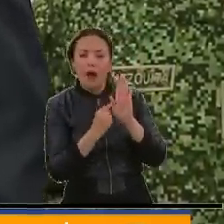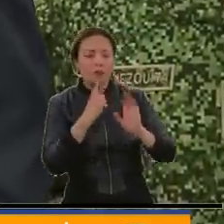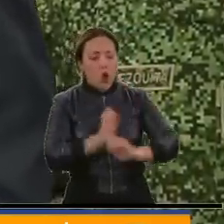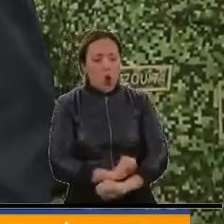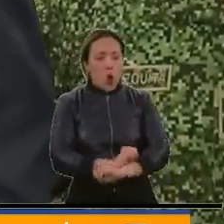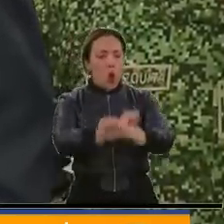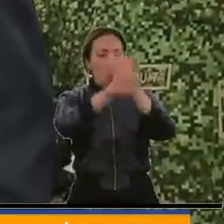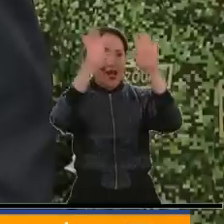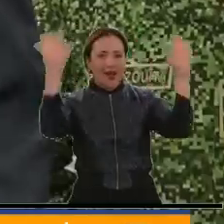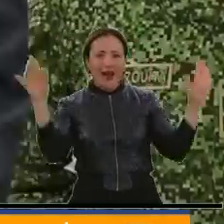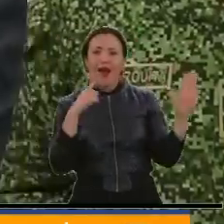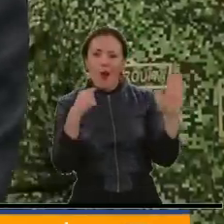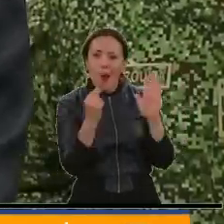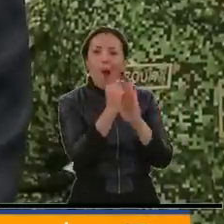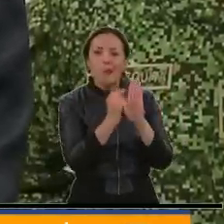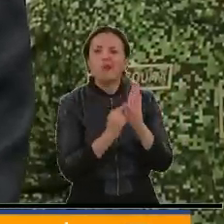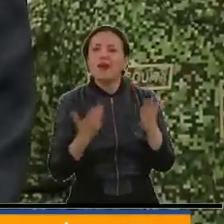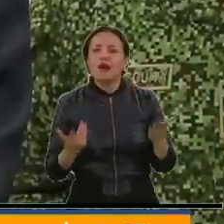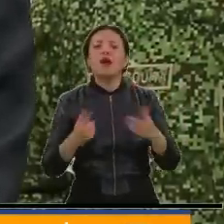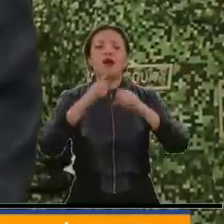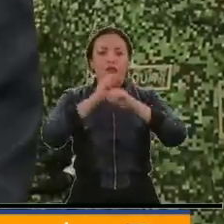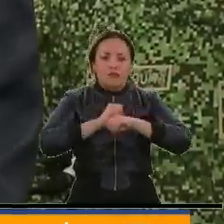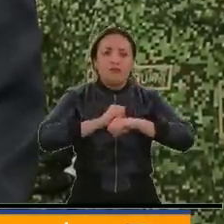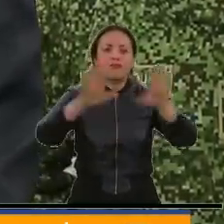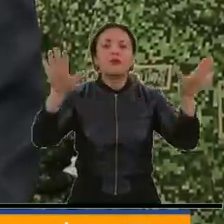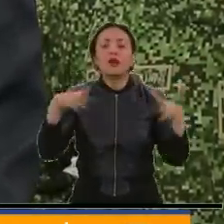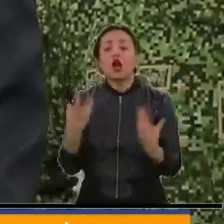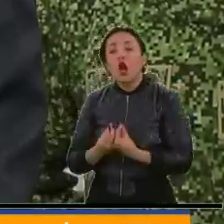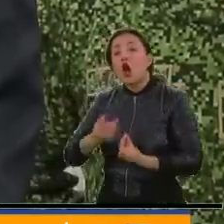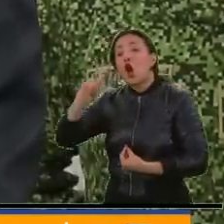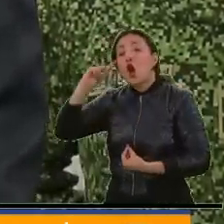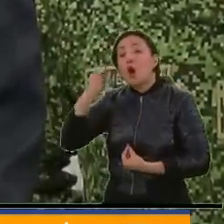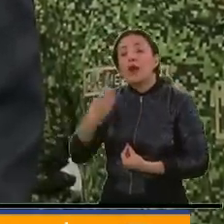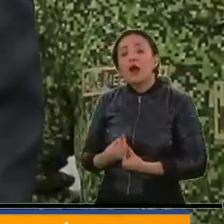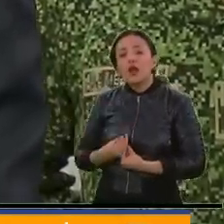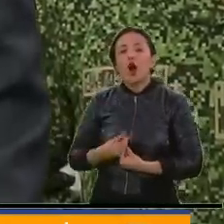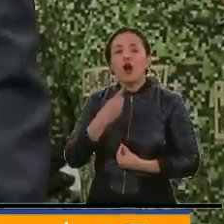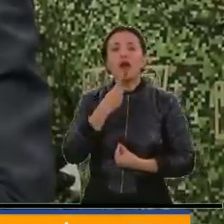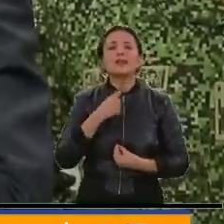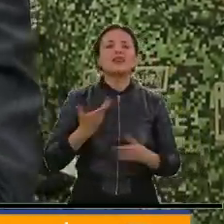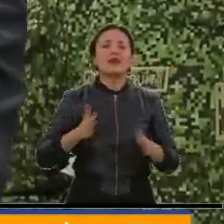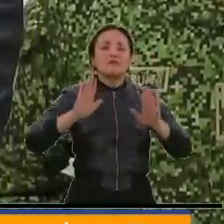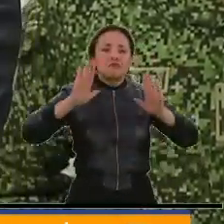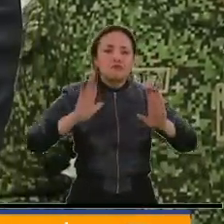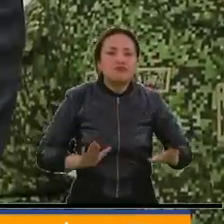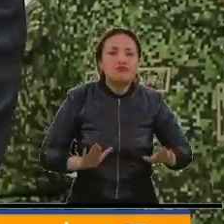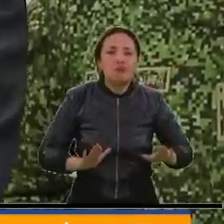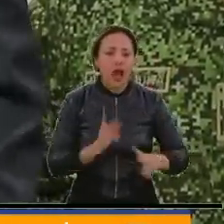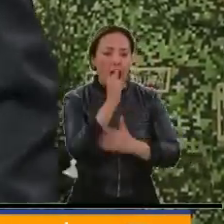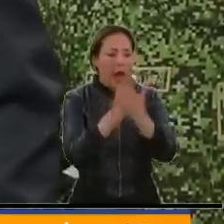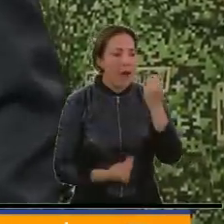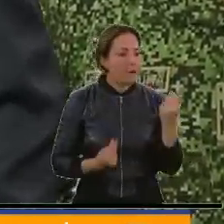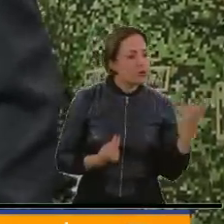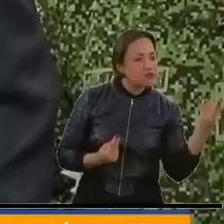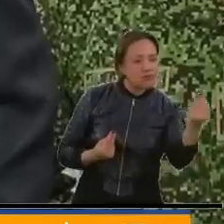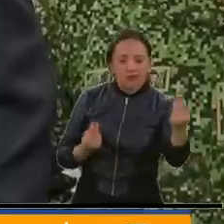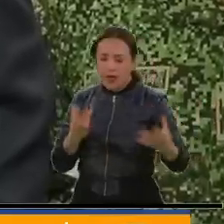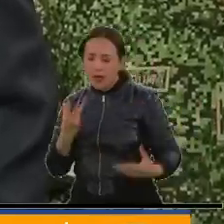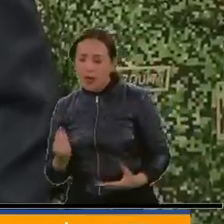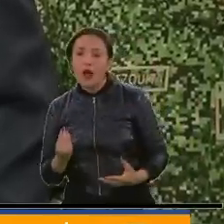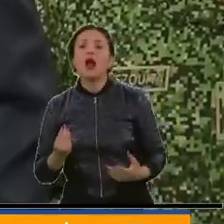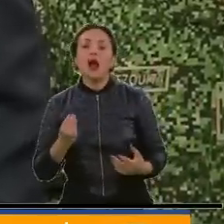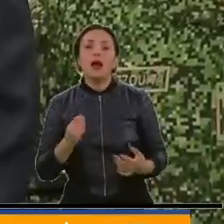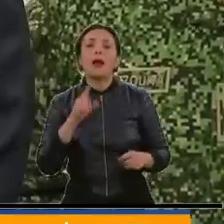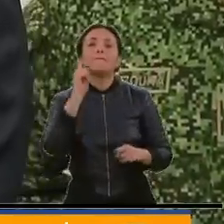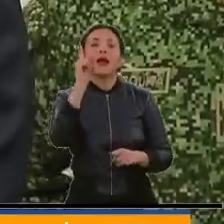claridad que se declara por parte del gobierno el cese bilateral y que inmediatamente se abordará